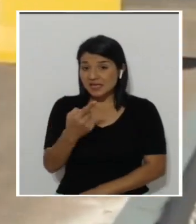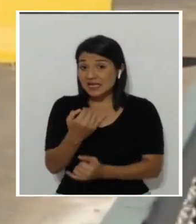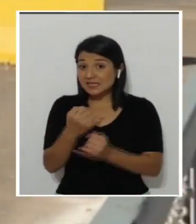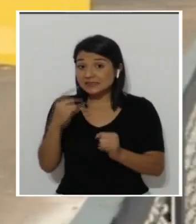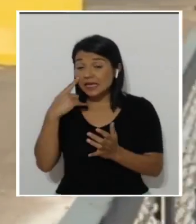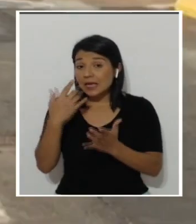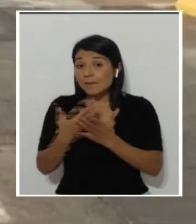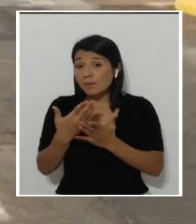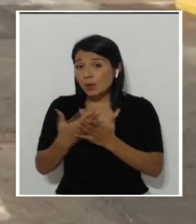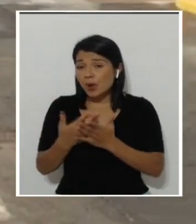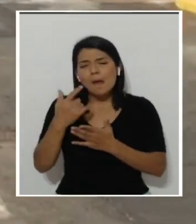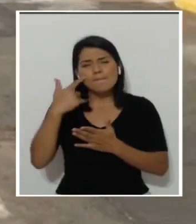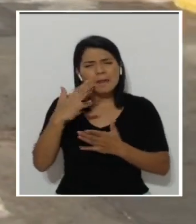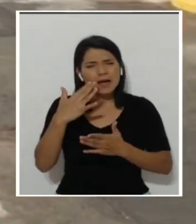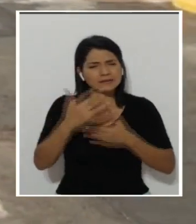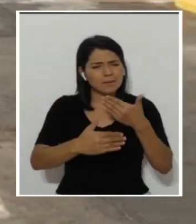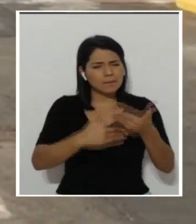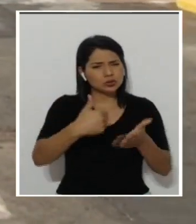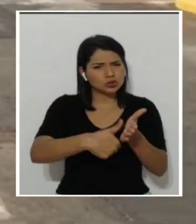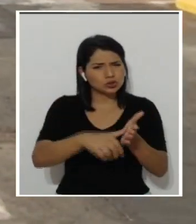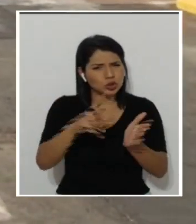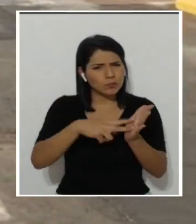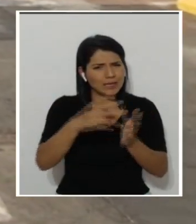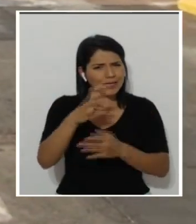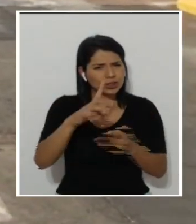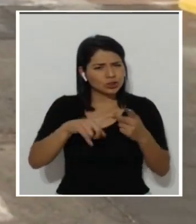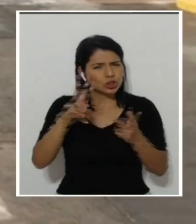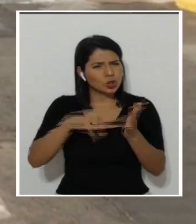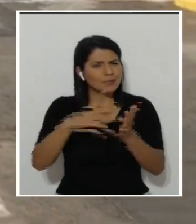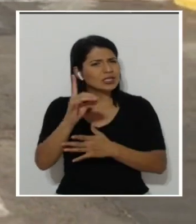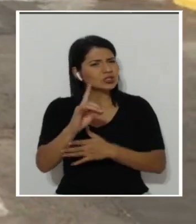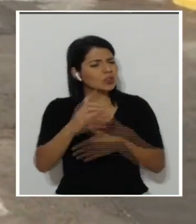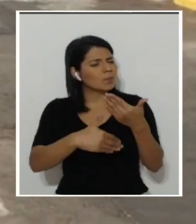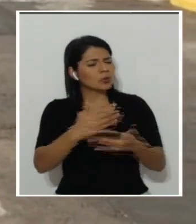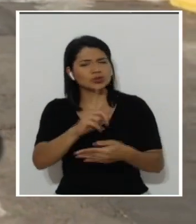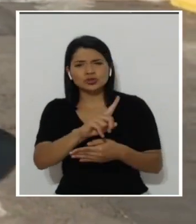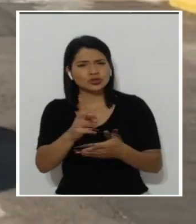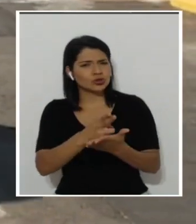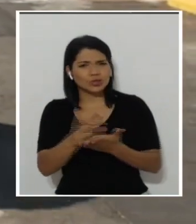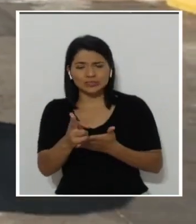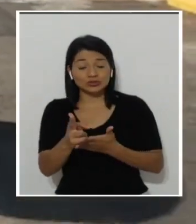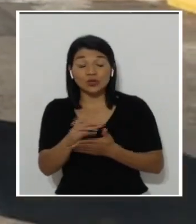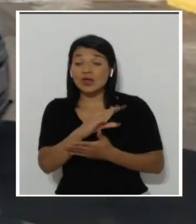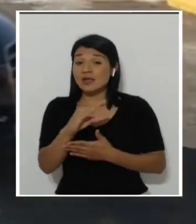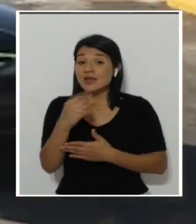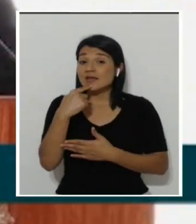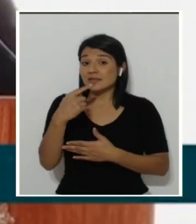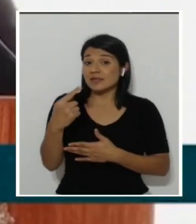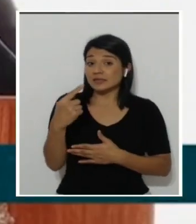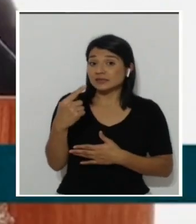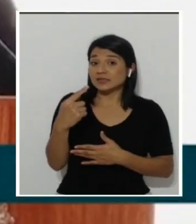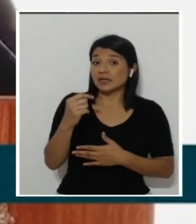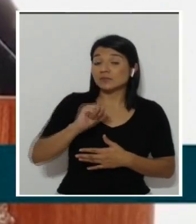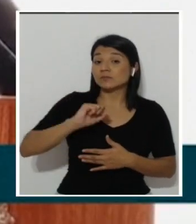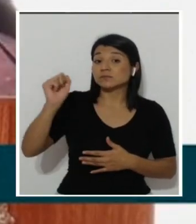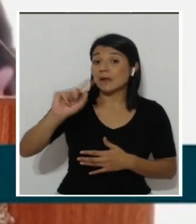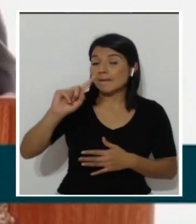de 2014 y en la de 2018, donde el mandatario alega que habría sido electo en primera vuelta.